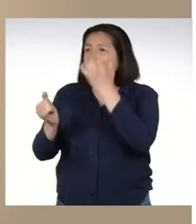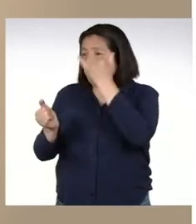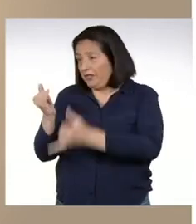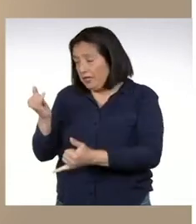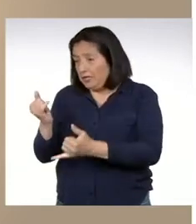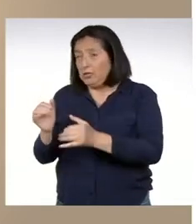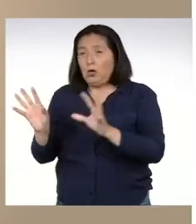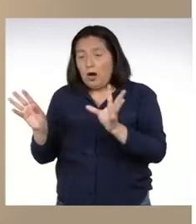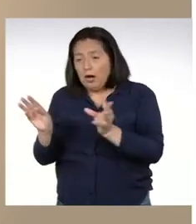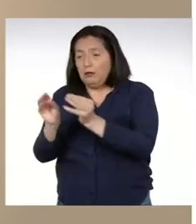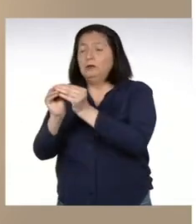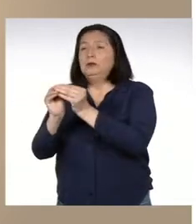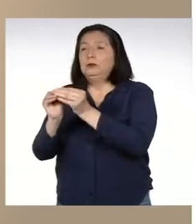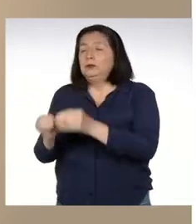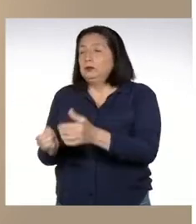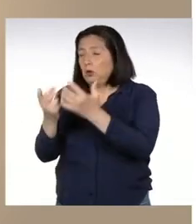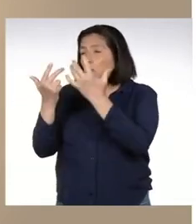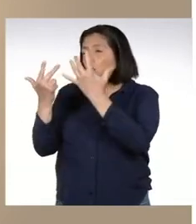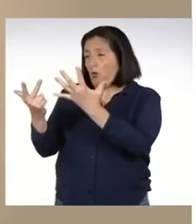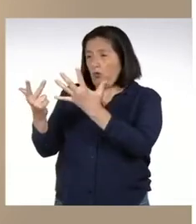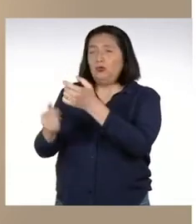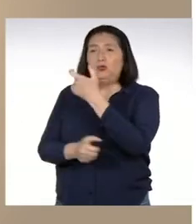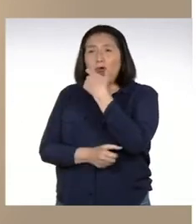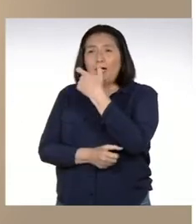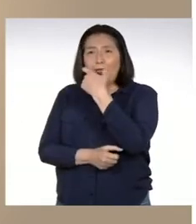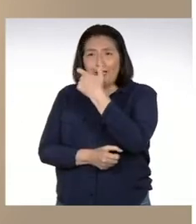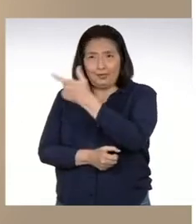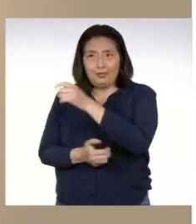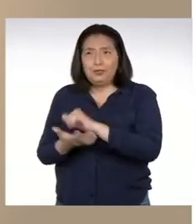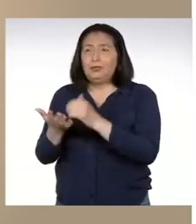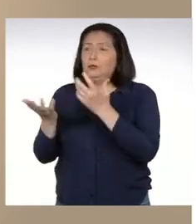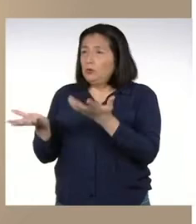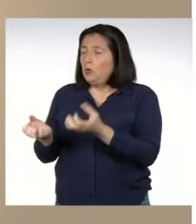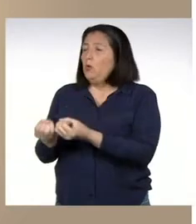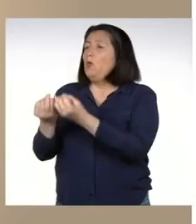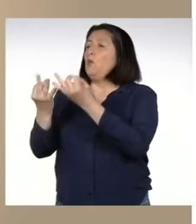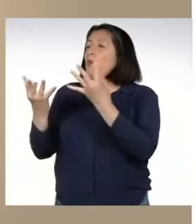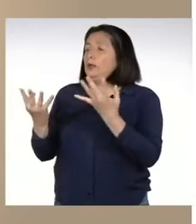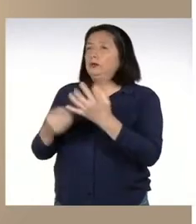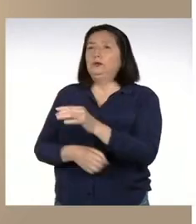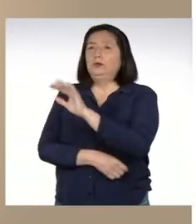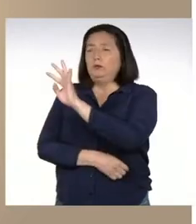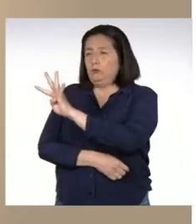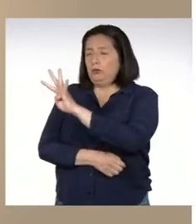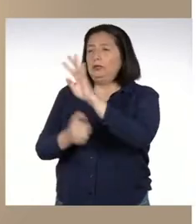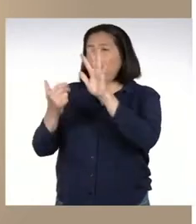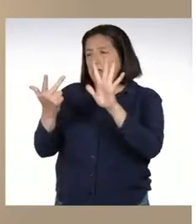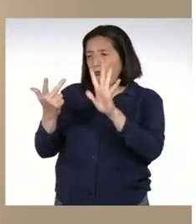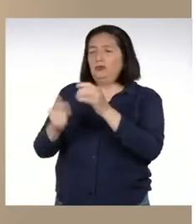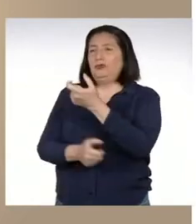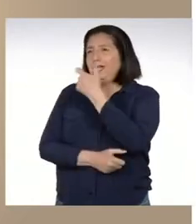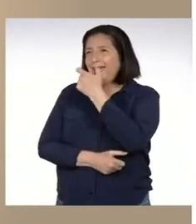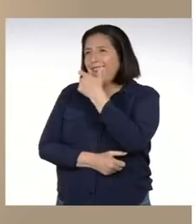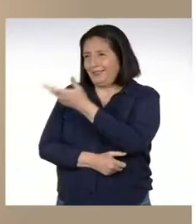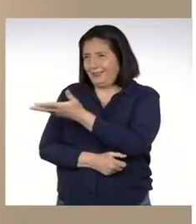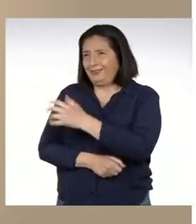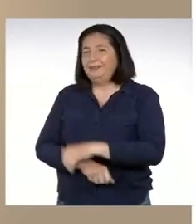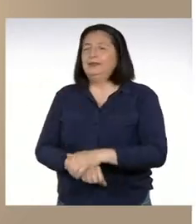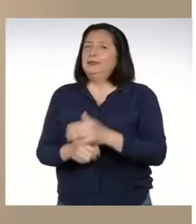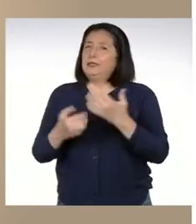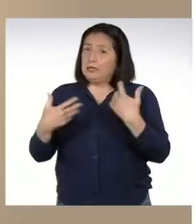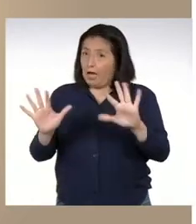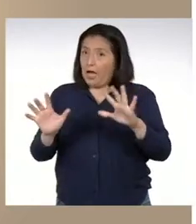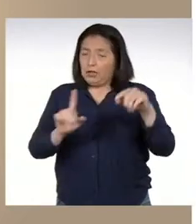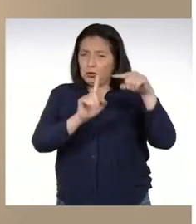Finalmente, sumamos las últimas 8 galletas, teniendo un total de 48 galletas.